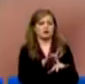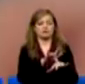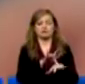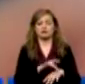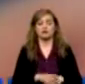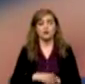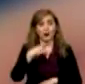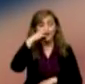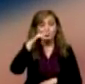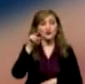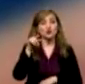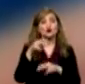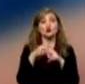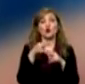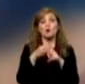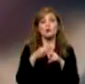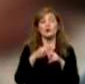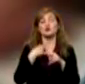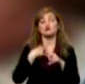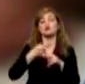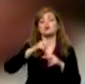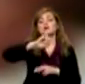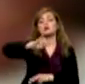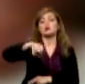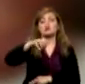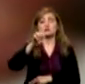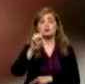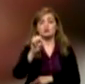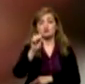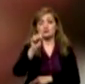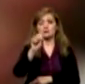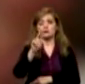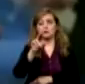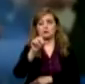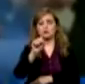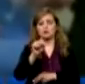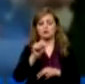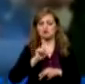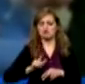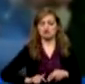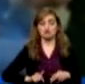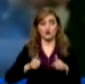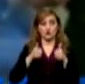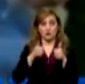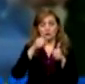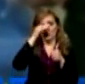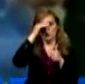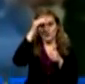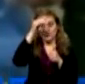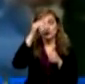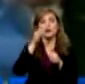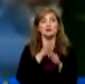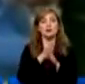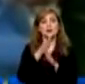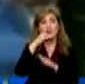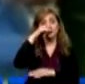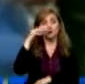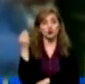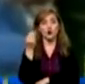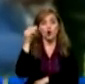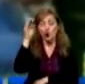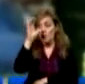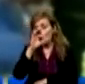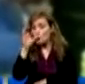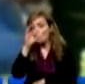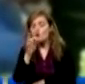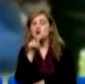El niño, a quien llaman en el hospital universitario Jesús, se encuentra estable. En tanto, la DINAPEN ya está investigando quién es la madre